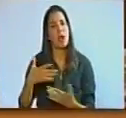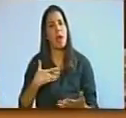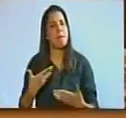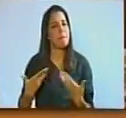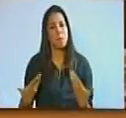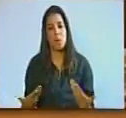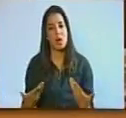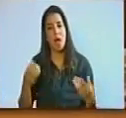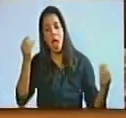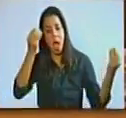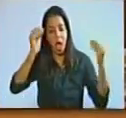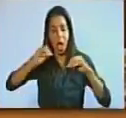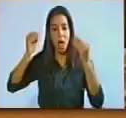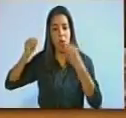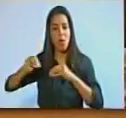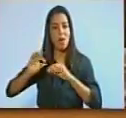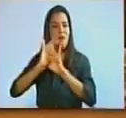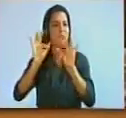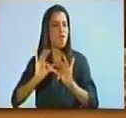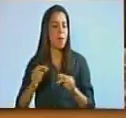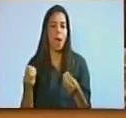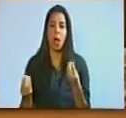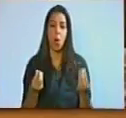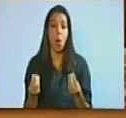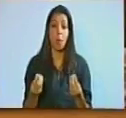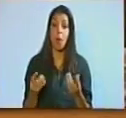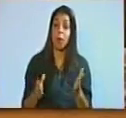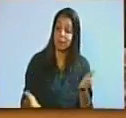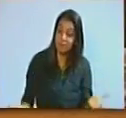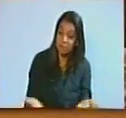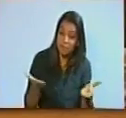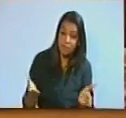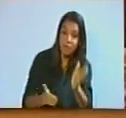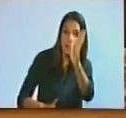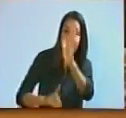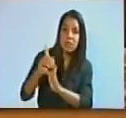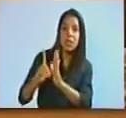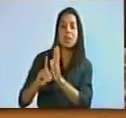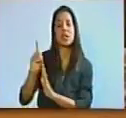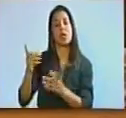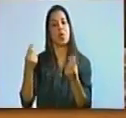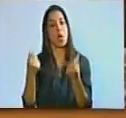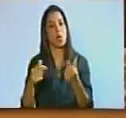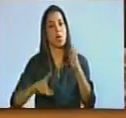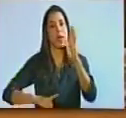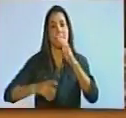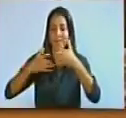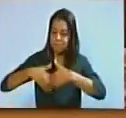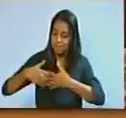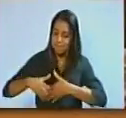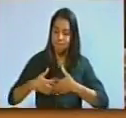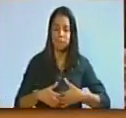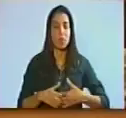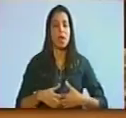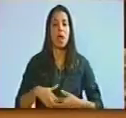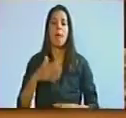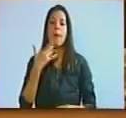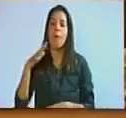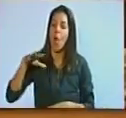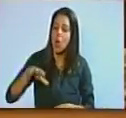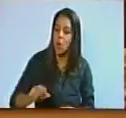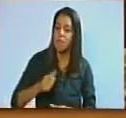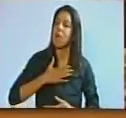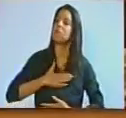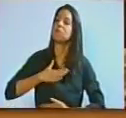acordar mecanismos en búsqueda del desarrollo económico, en búsqueda de la tranquilidad económica